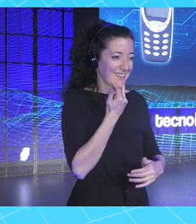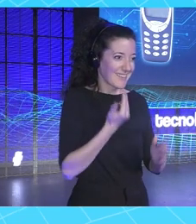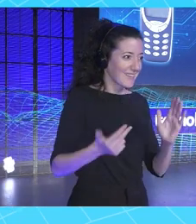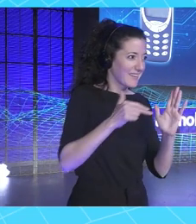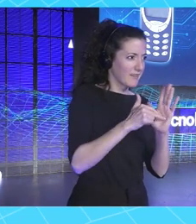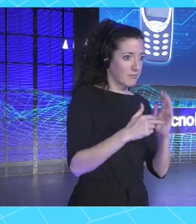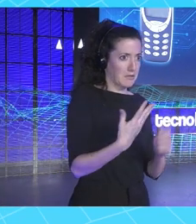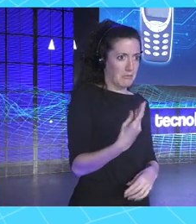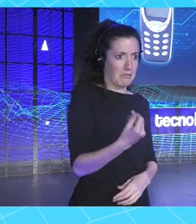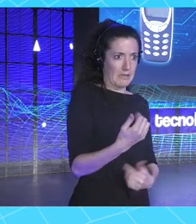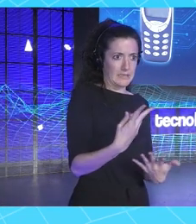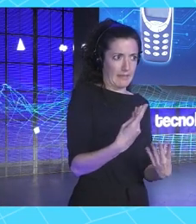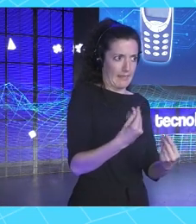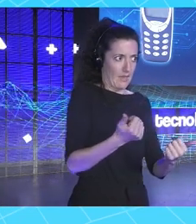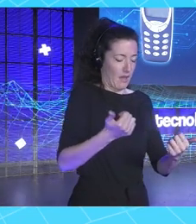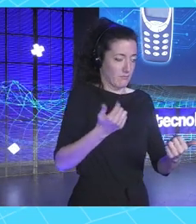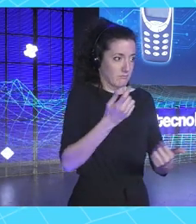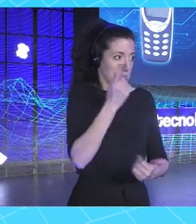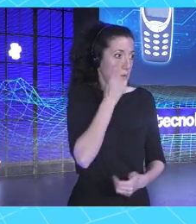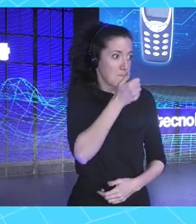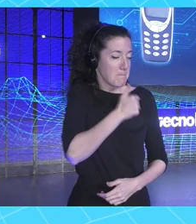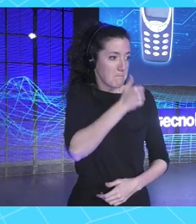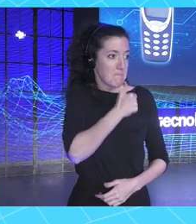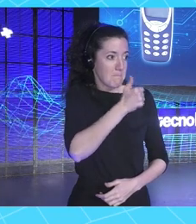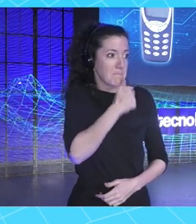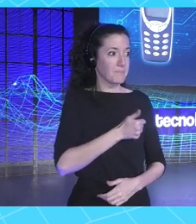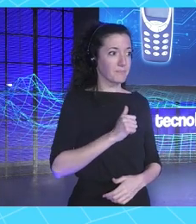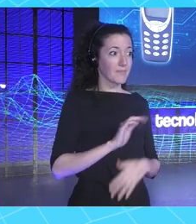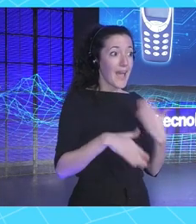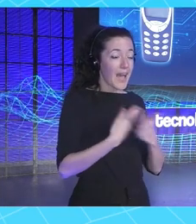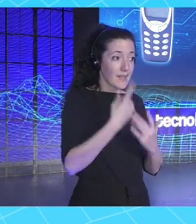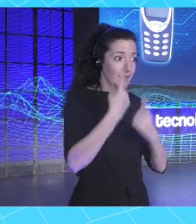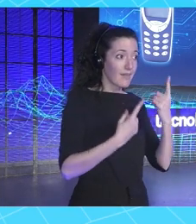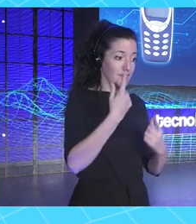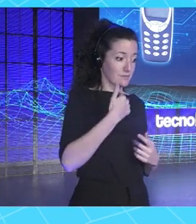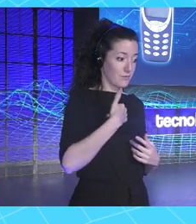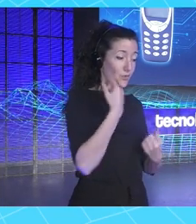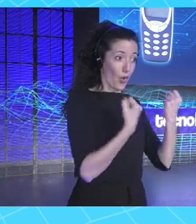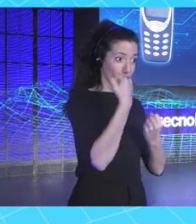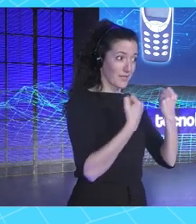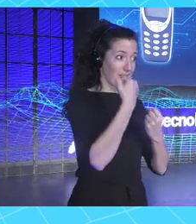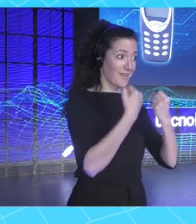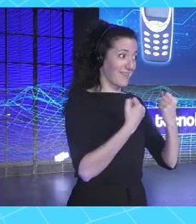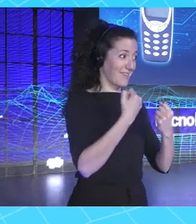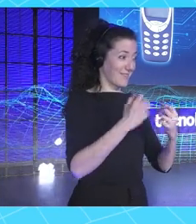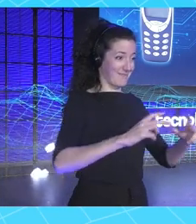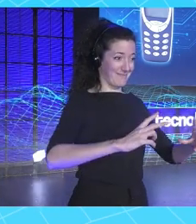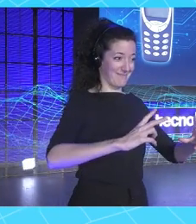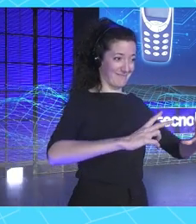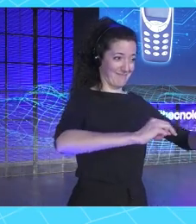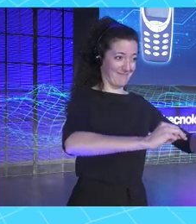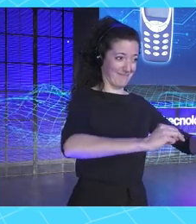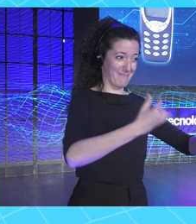yo me he llegado a quedar sin batería en el coche y cargarlo con un Nokia Es más este Nokia que tengo aquí que lo sigo teniendo a día de hoy